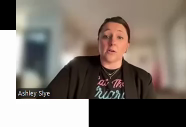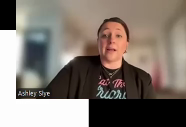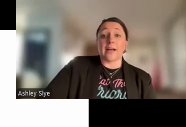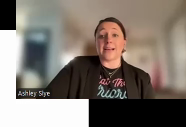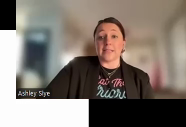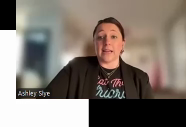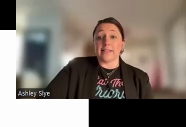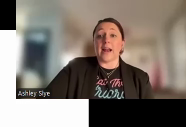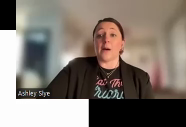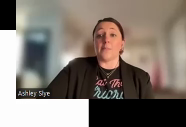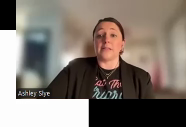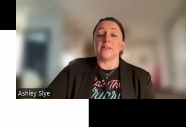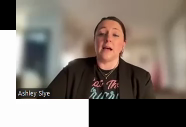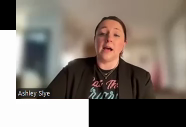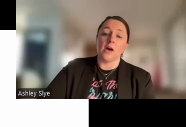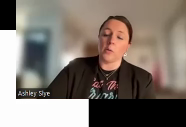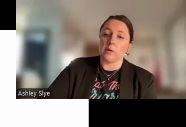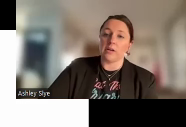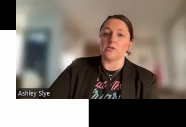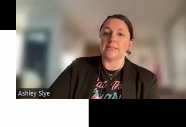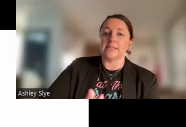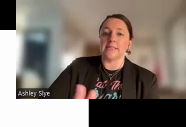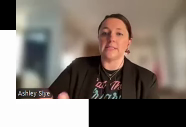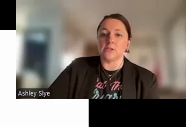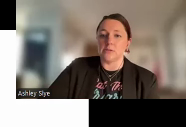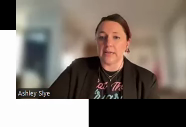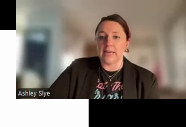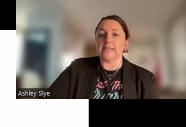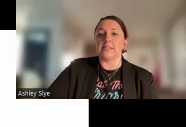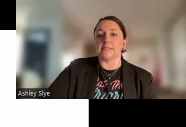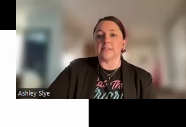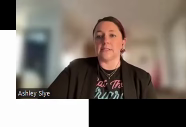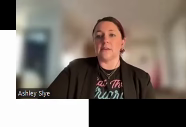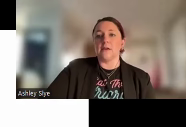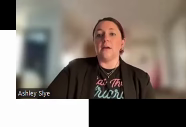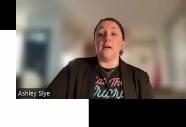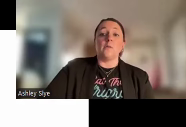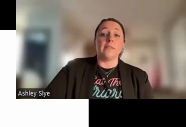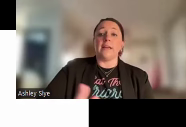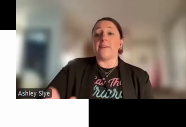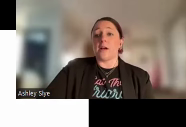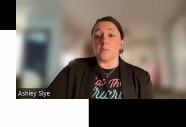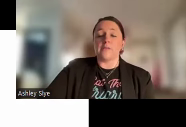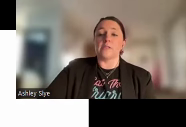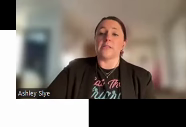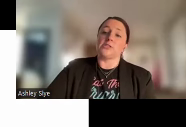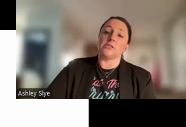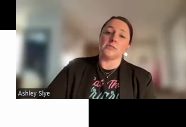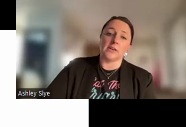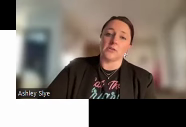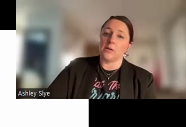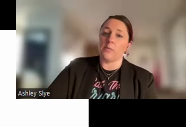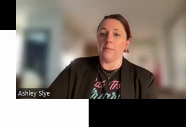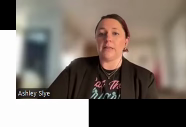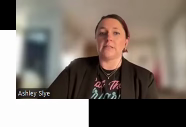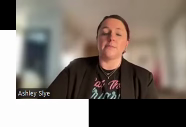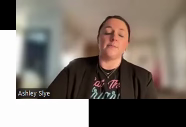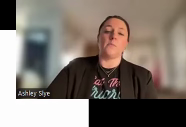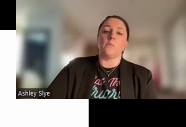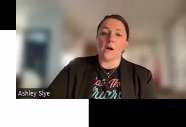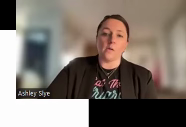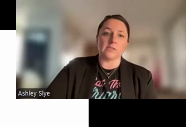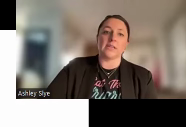que se puedan abordar cualquier tipo de preocupaciones o cualquier tipo incluso de abuso médico que pueda